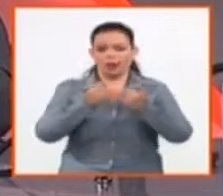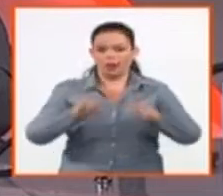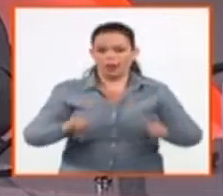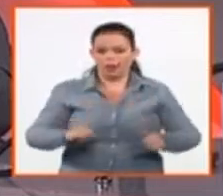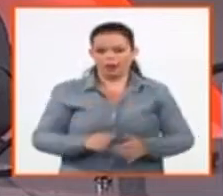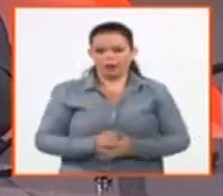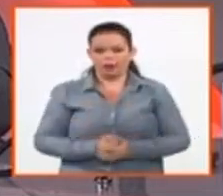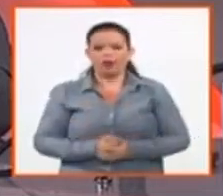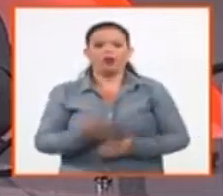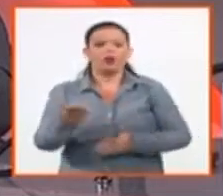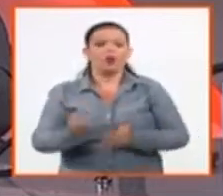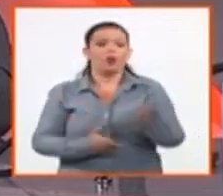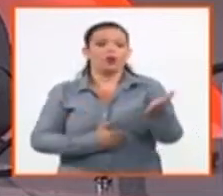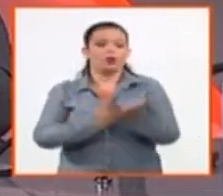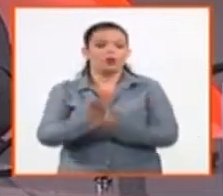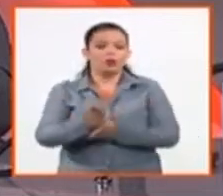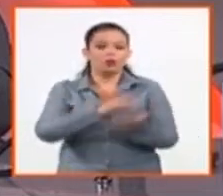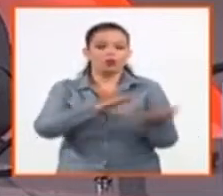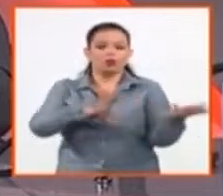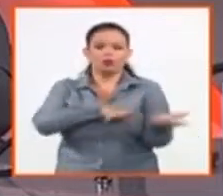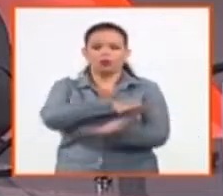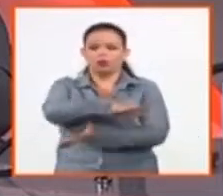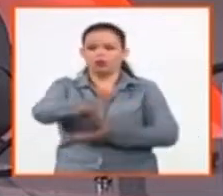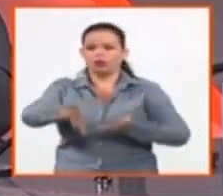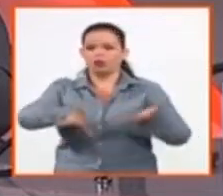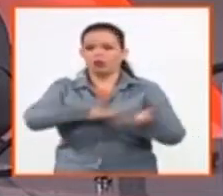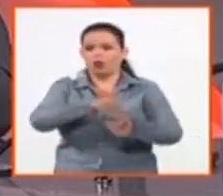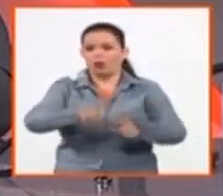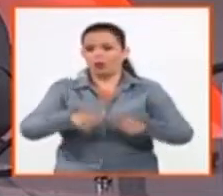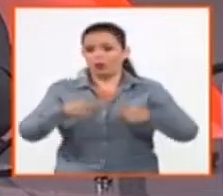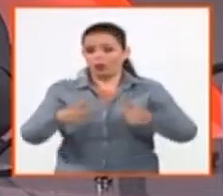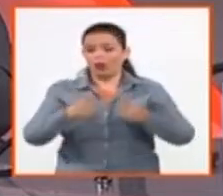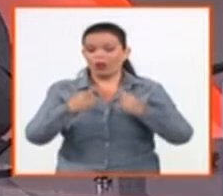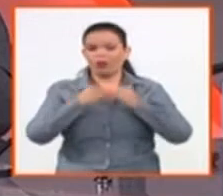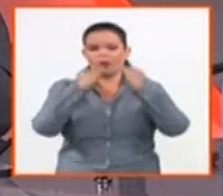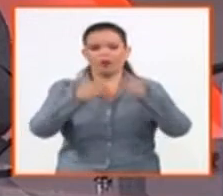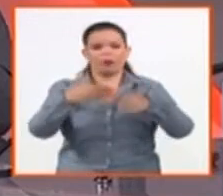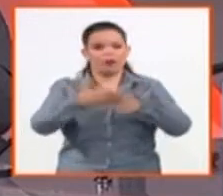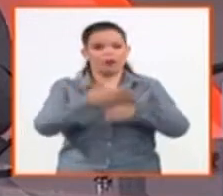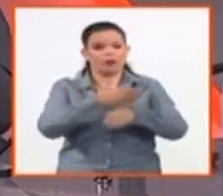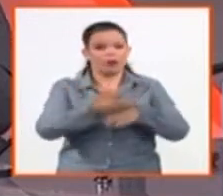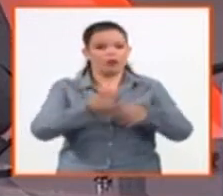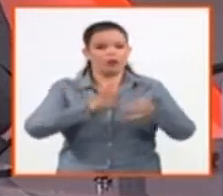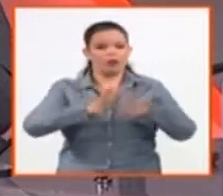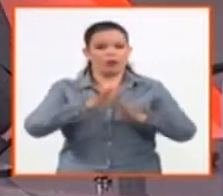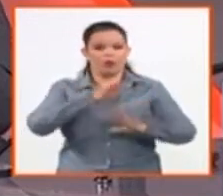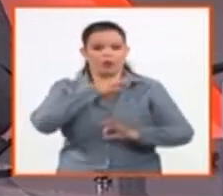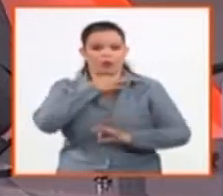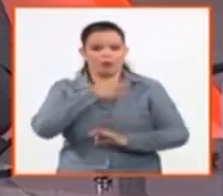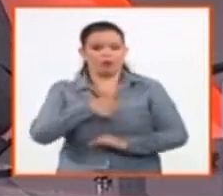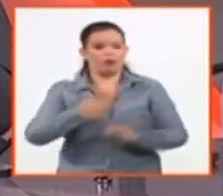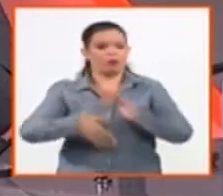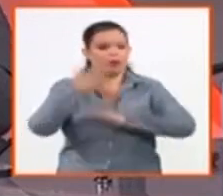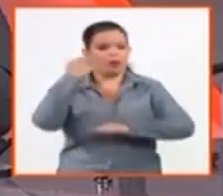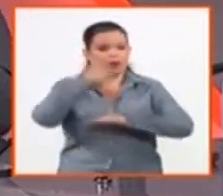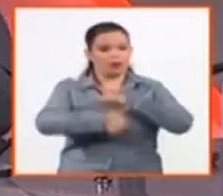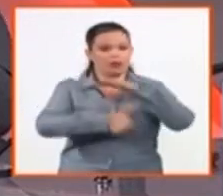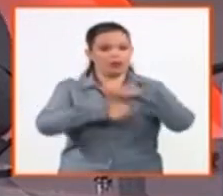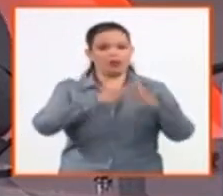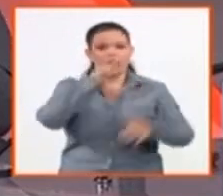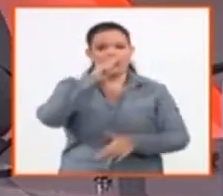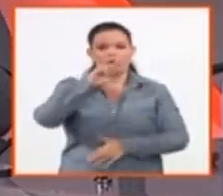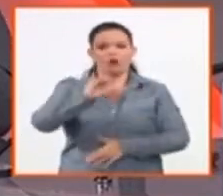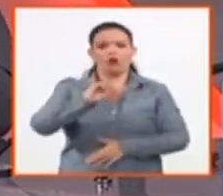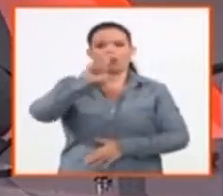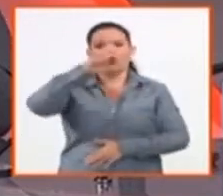en una enorme tensión cuando se han alertado sobre intenciones golpistas de Bolsonaro y sus seguidores que saldrán a las calles para manifestarle